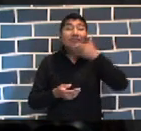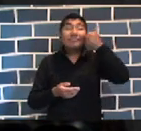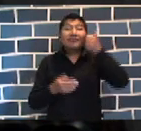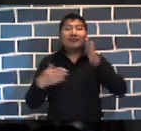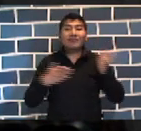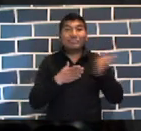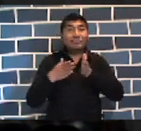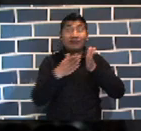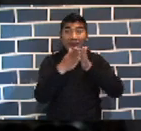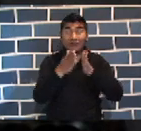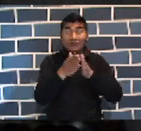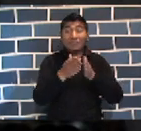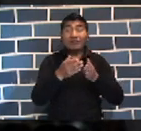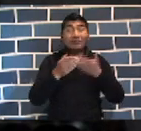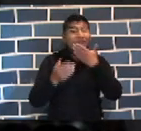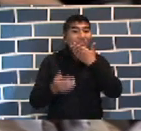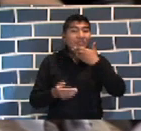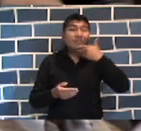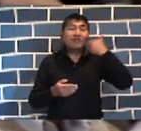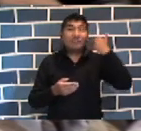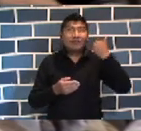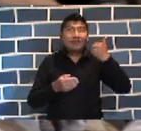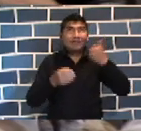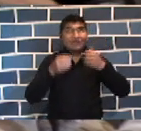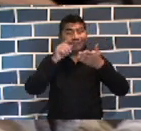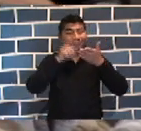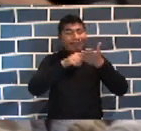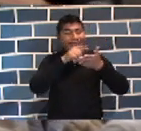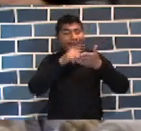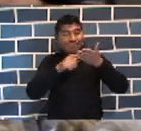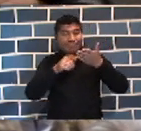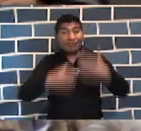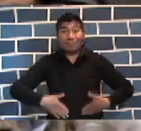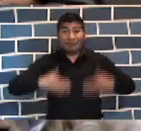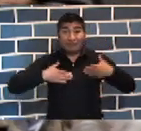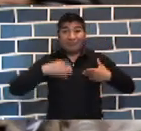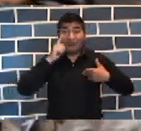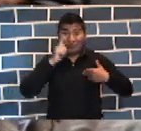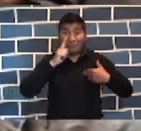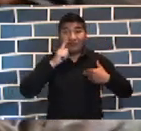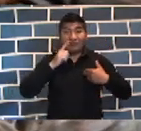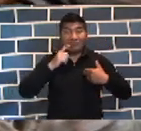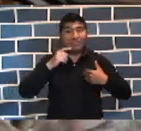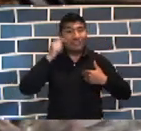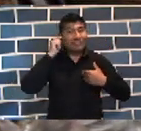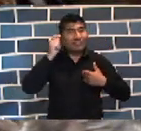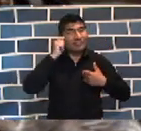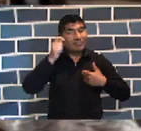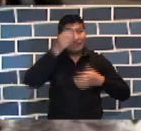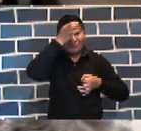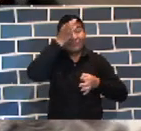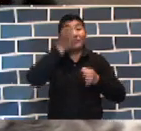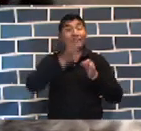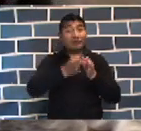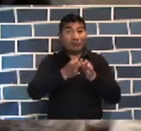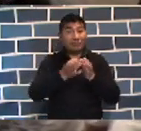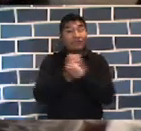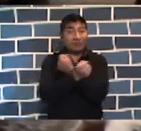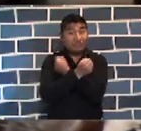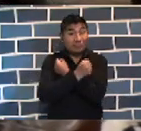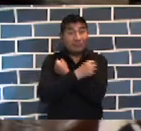camino, incluso el mejor criterio para vivir una vida capaz de dar un testimonio de fe,